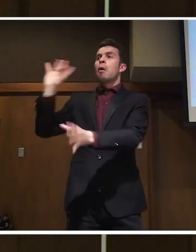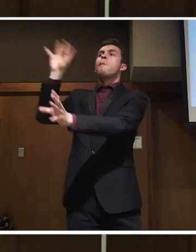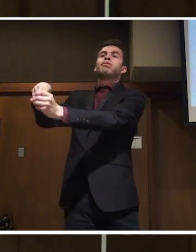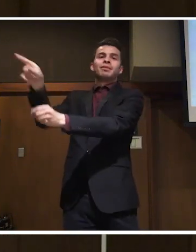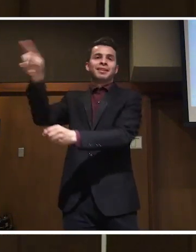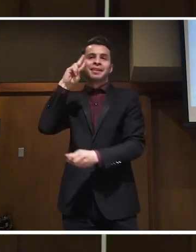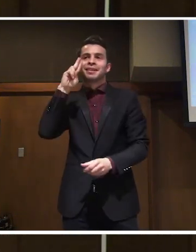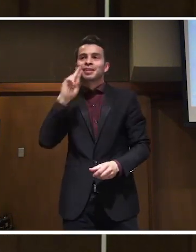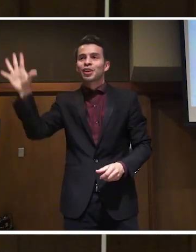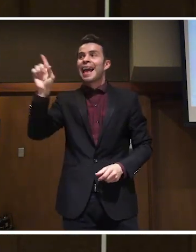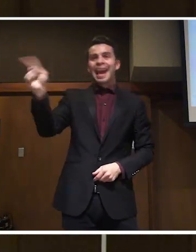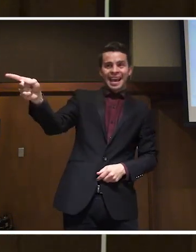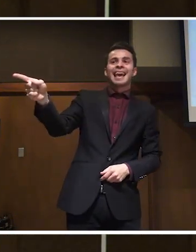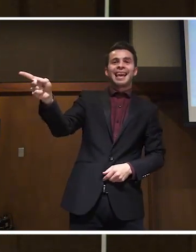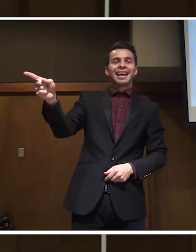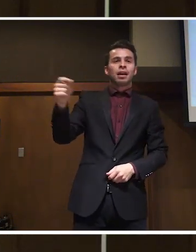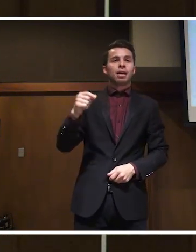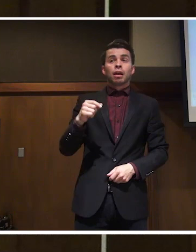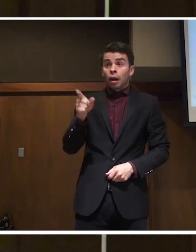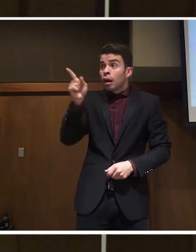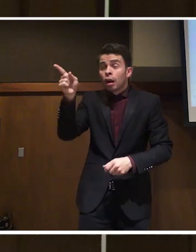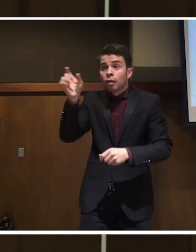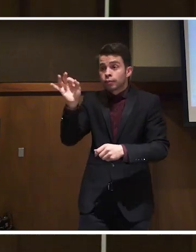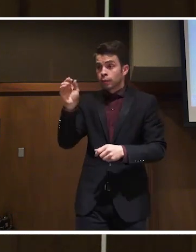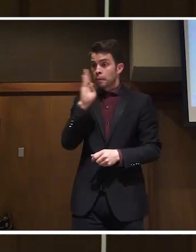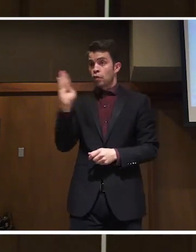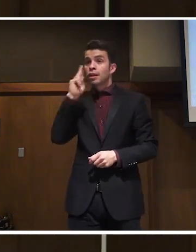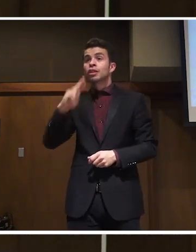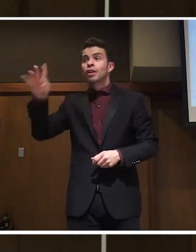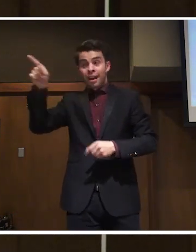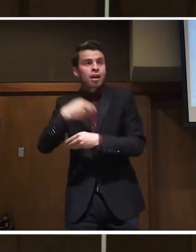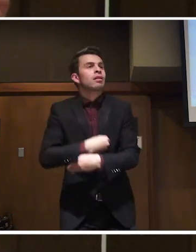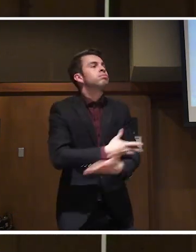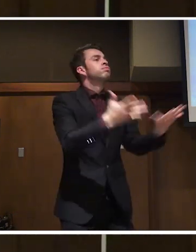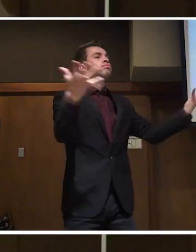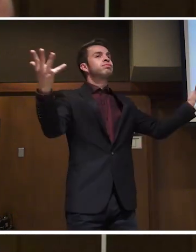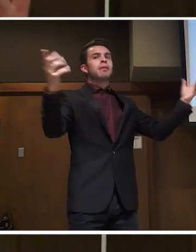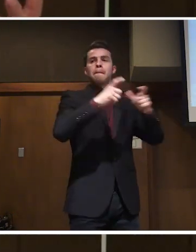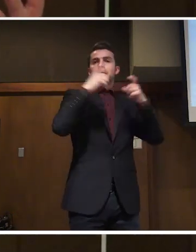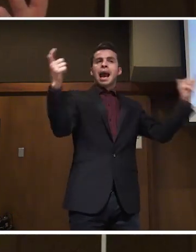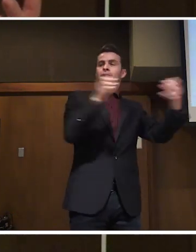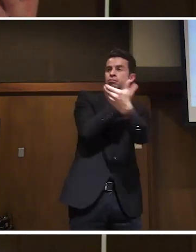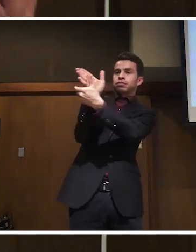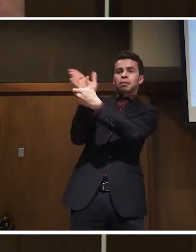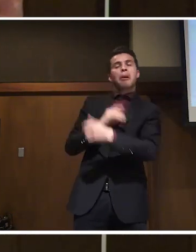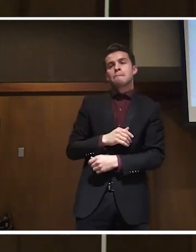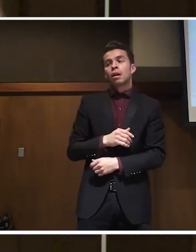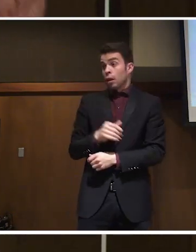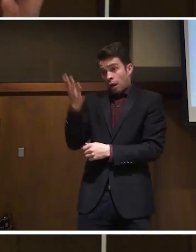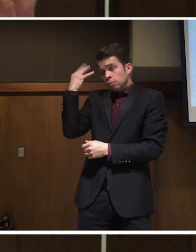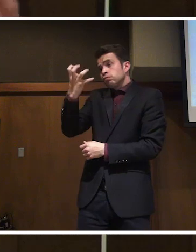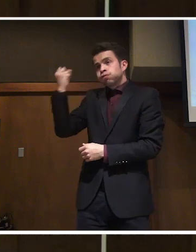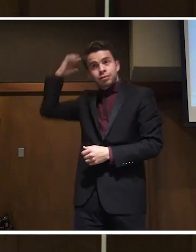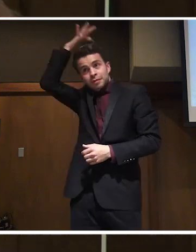Eso es lo que hace la Biblioteca Nacional. La Biblioteca Nacional no la hace tanto para nosotros como una gran biblioteca, la colección de los jesuitas, que era muy buena